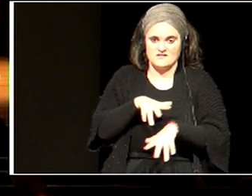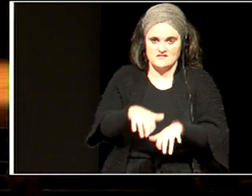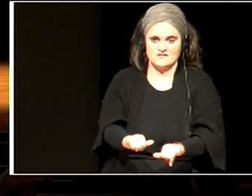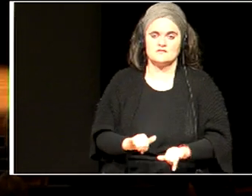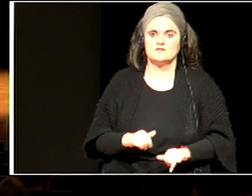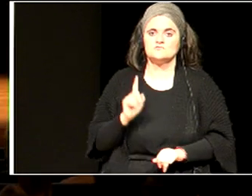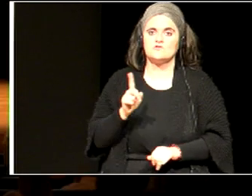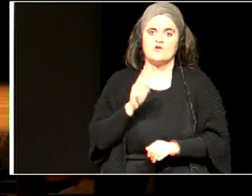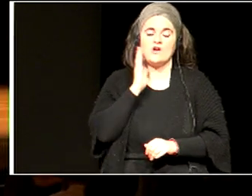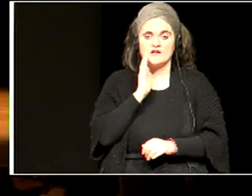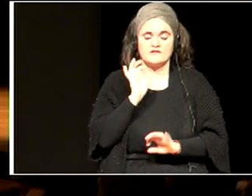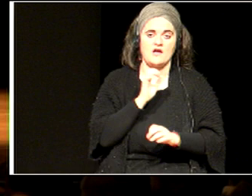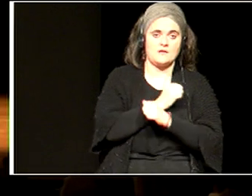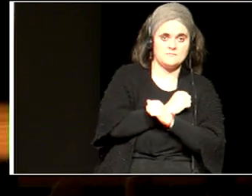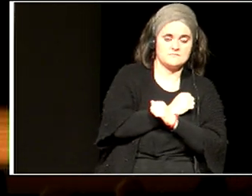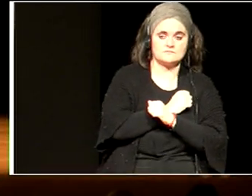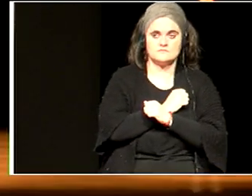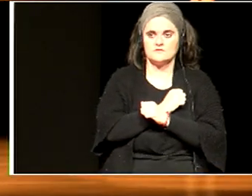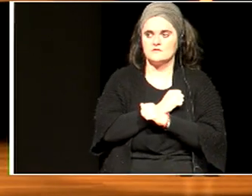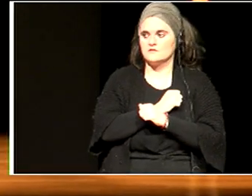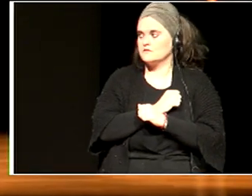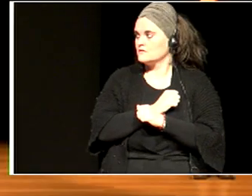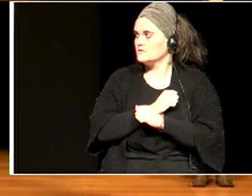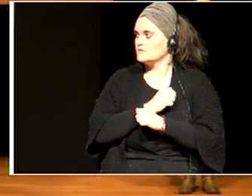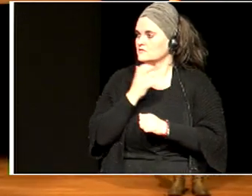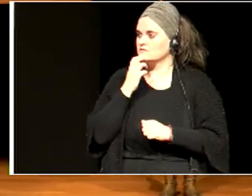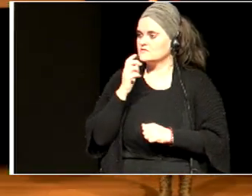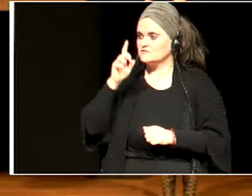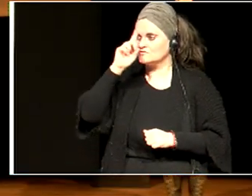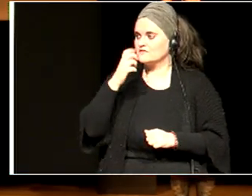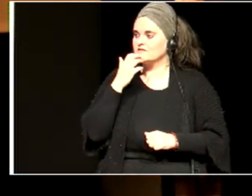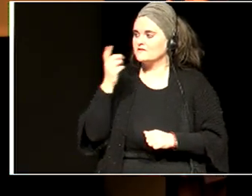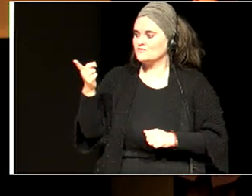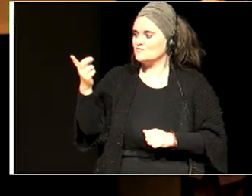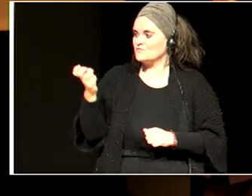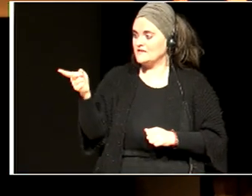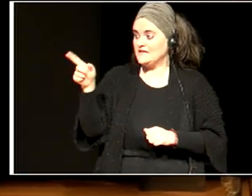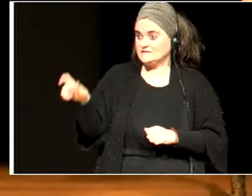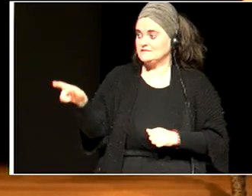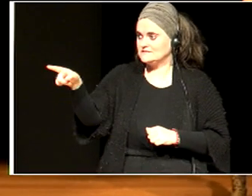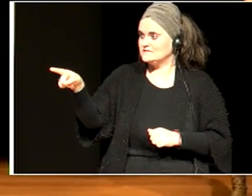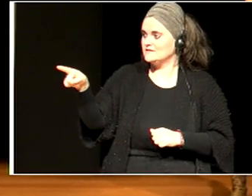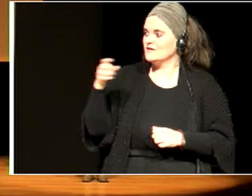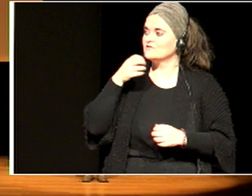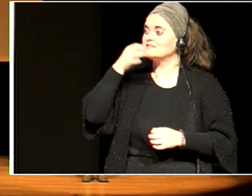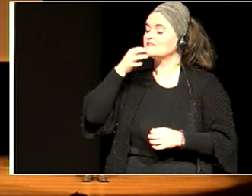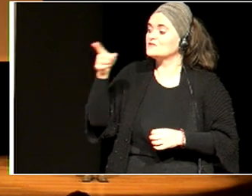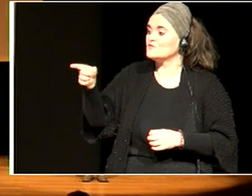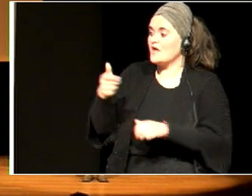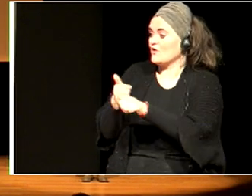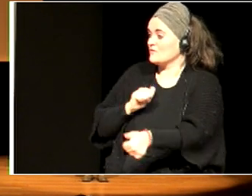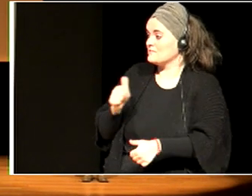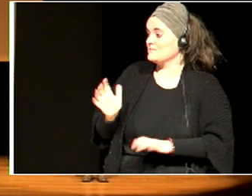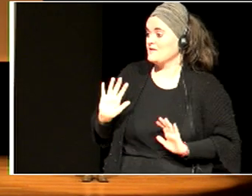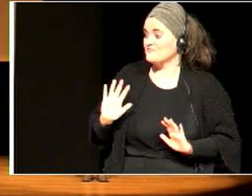y amor y esto nélida sin saber que tú venías te lo copié de una charla tuya hace muchos años y no